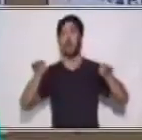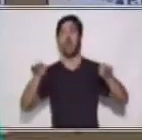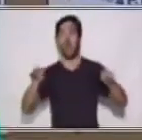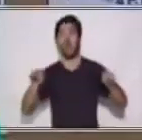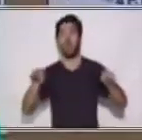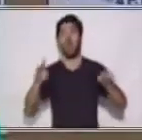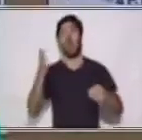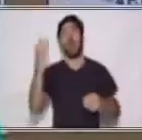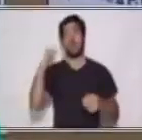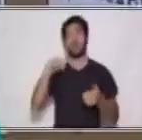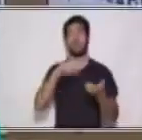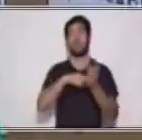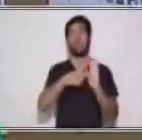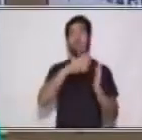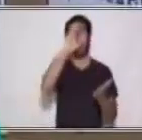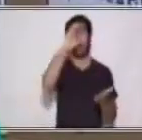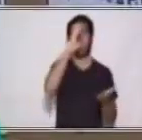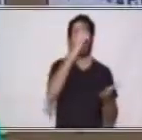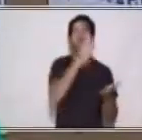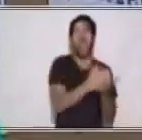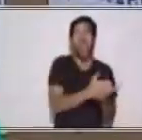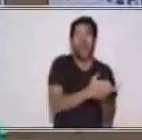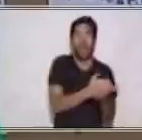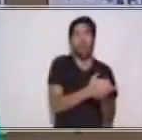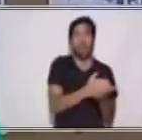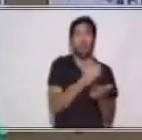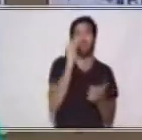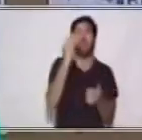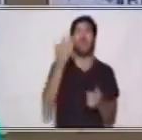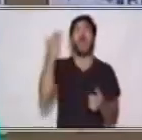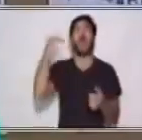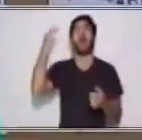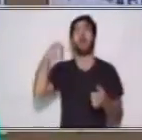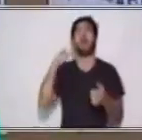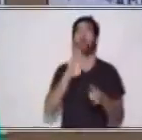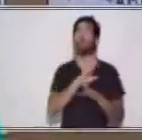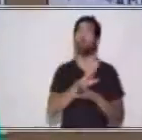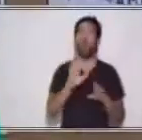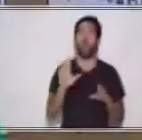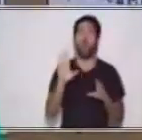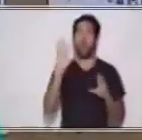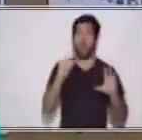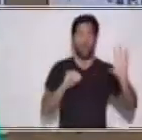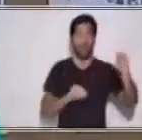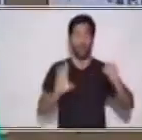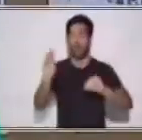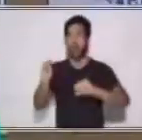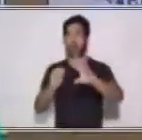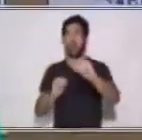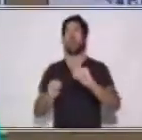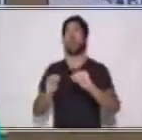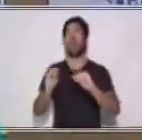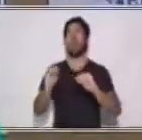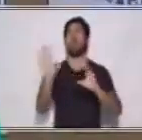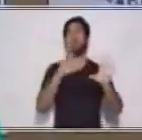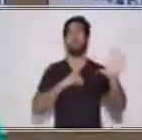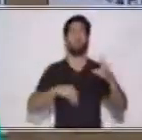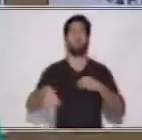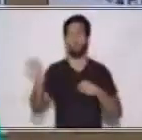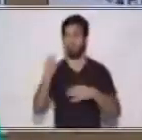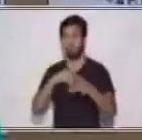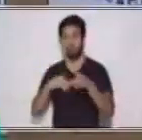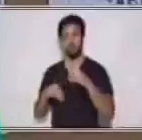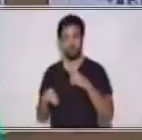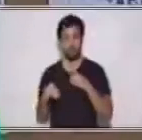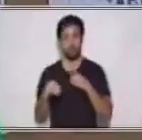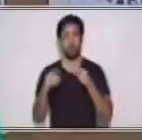se volvió en una creencia, ya que no pudieron comprobar realmente que la Tierra era plana. Pero en este